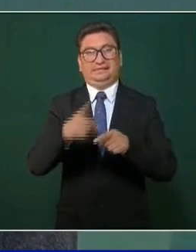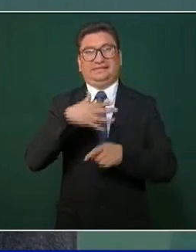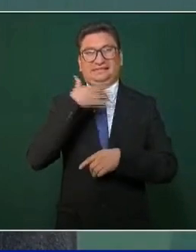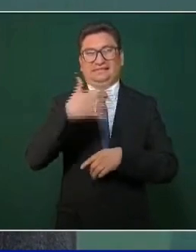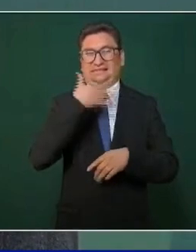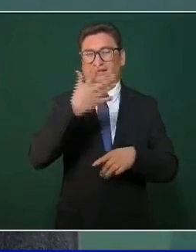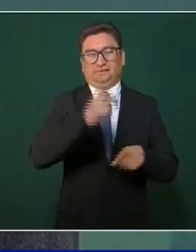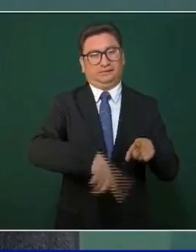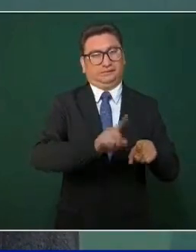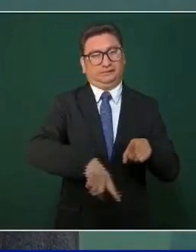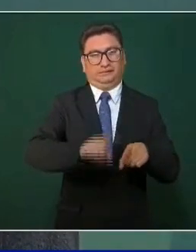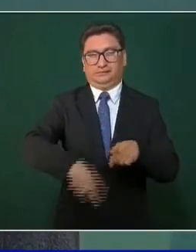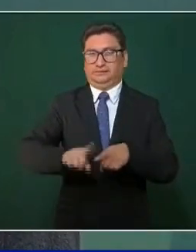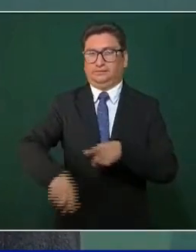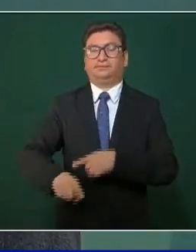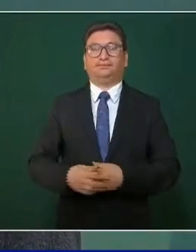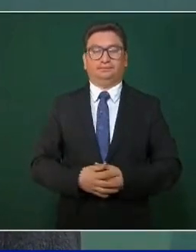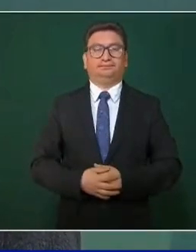la corrupción